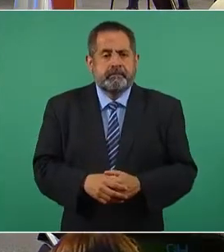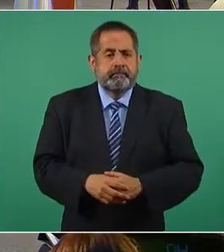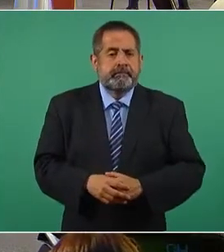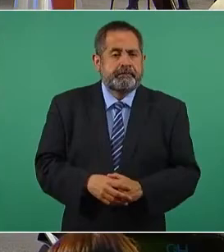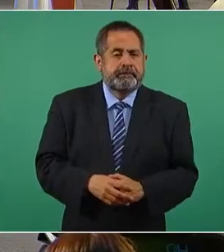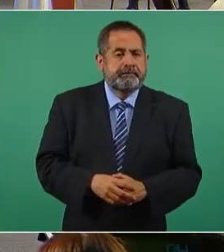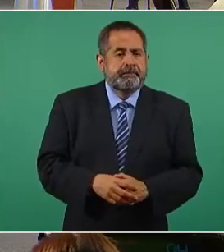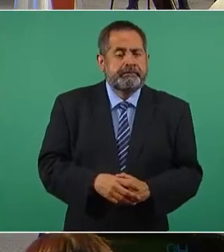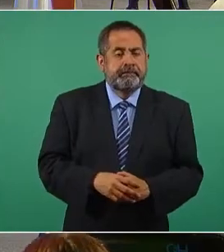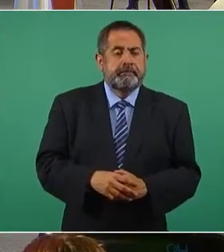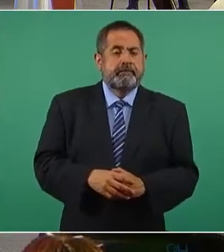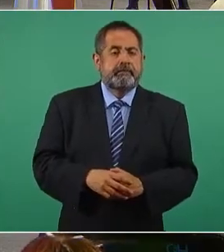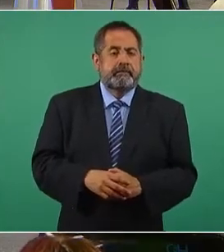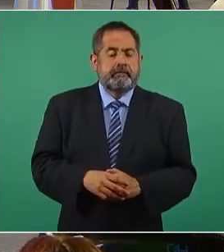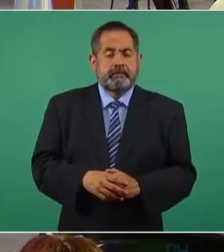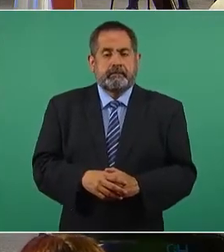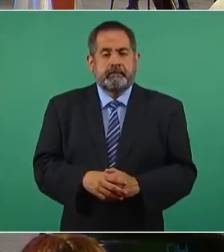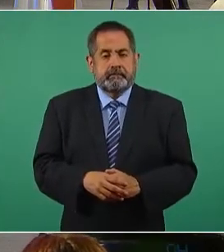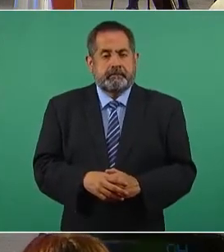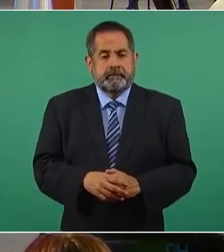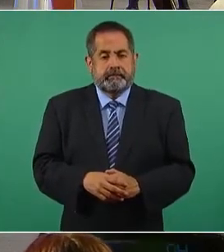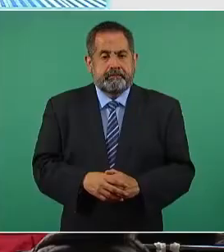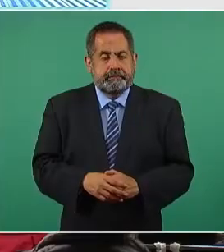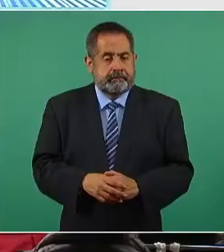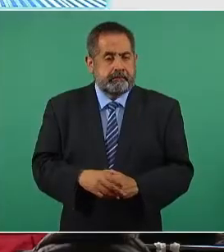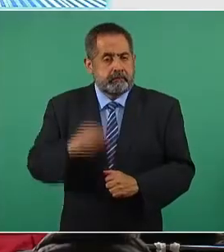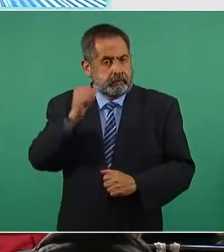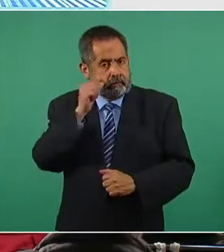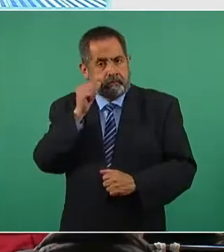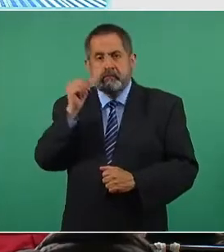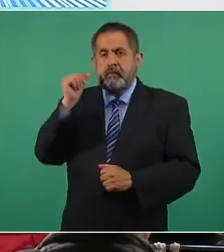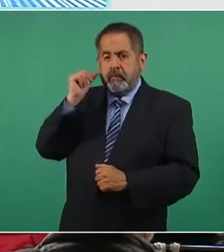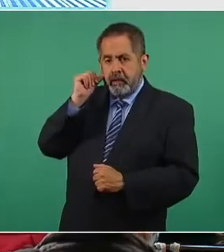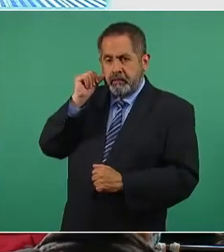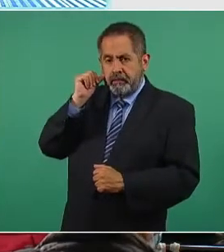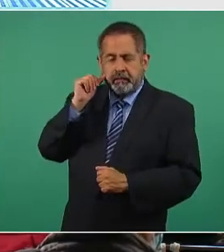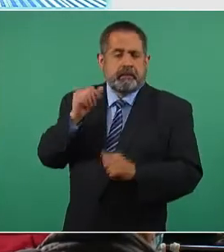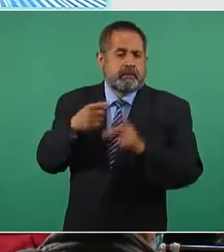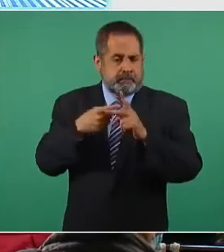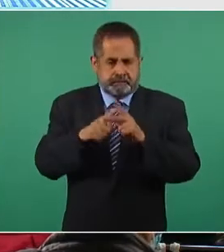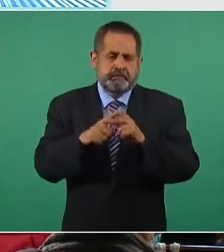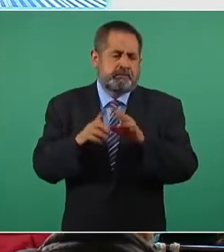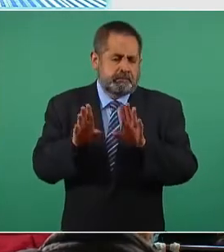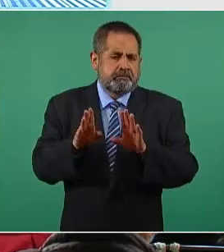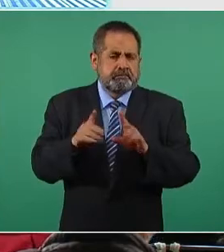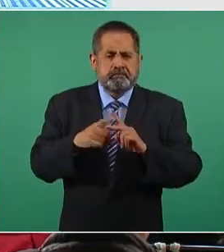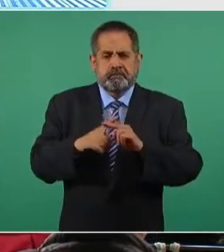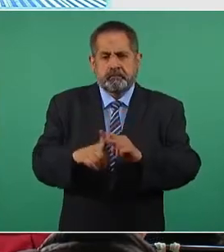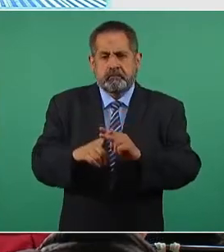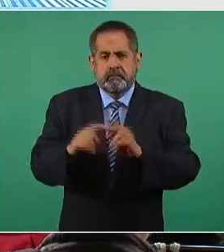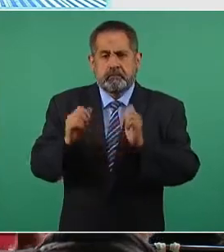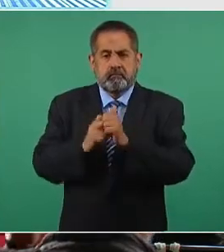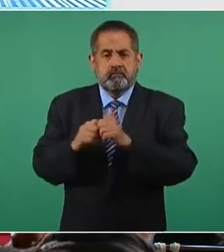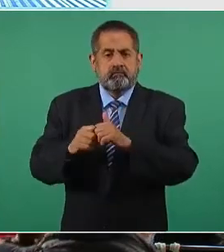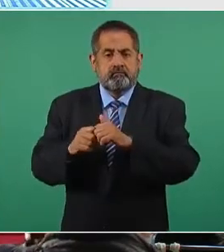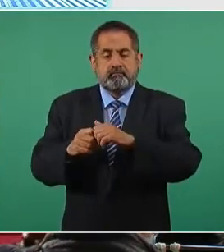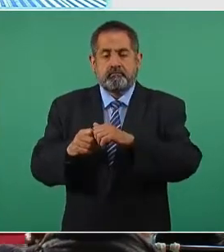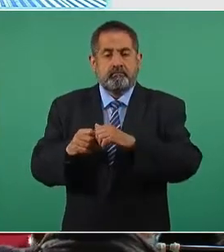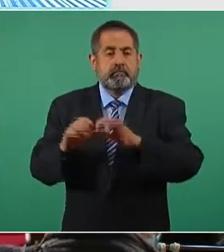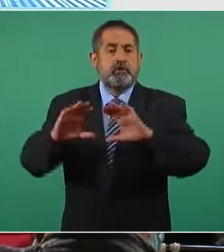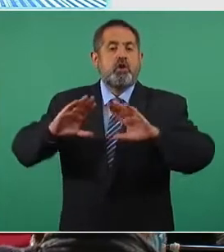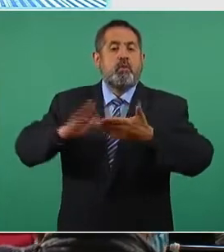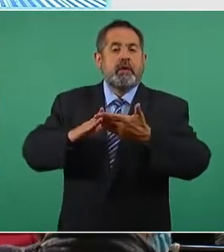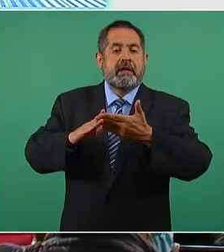favor. El día de ayer se inició a través de la Comunidad de Estados